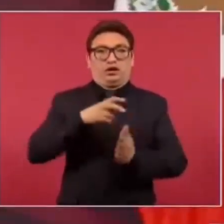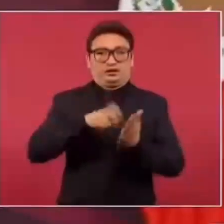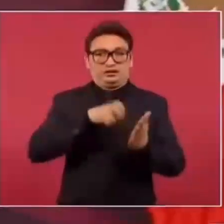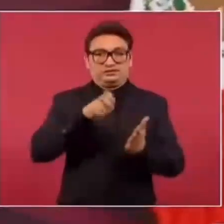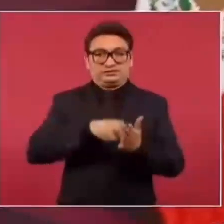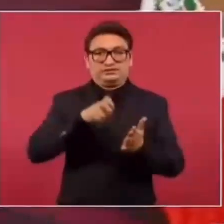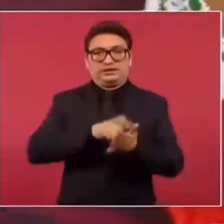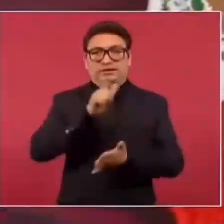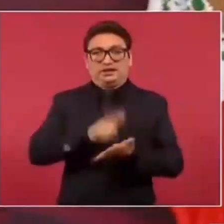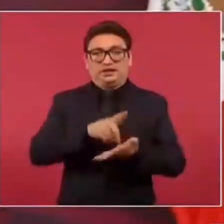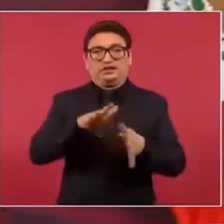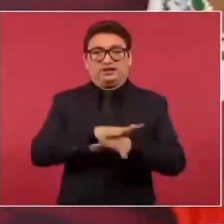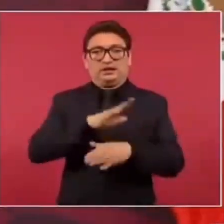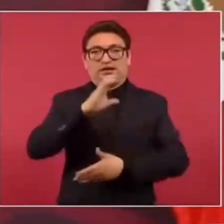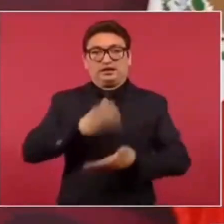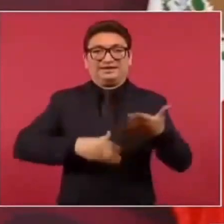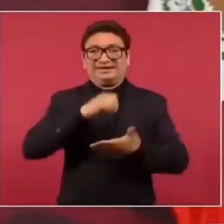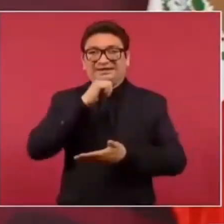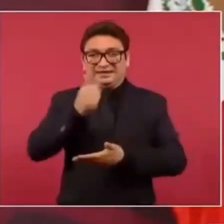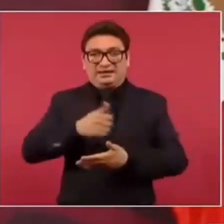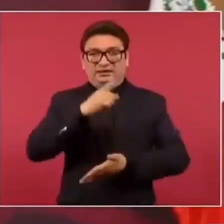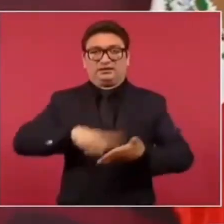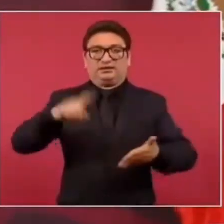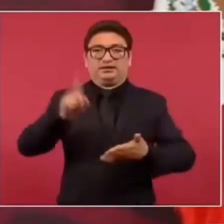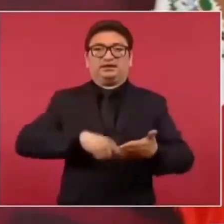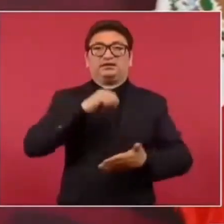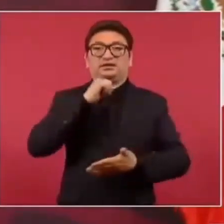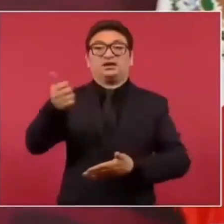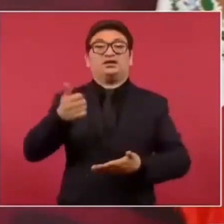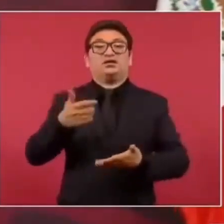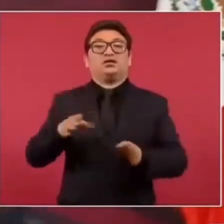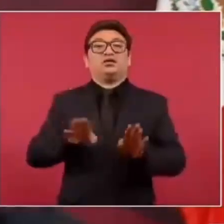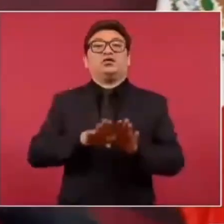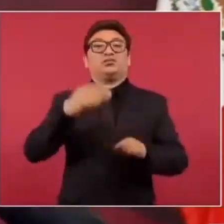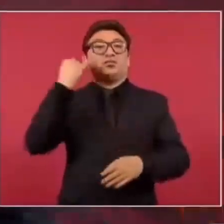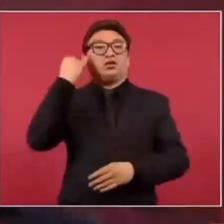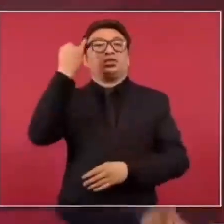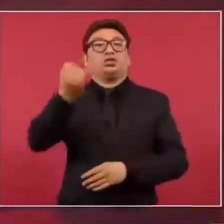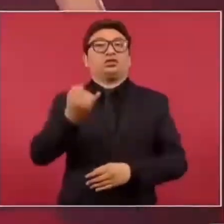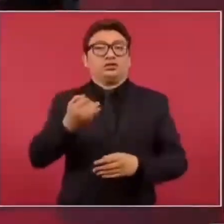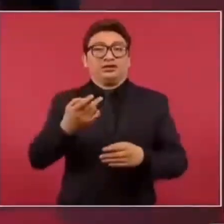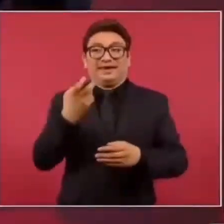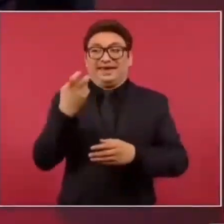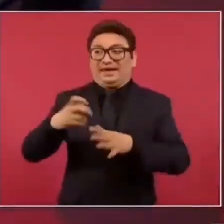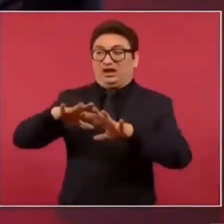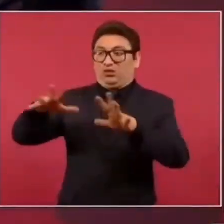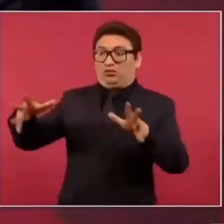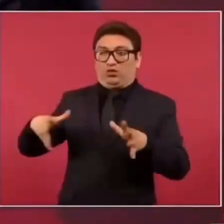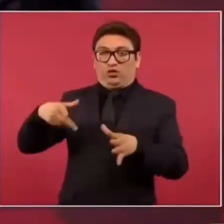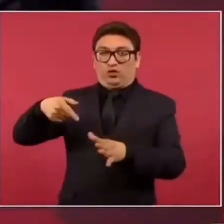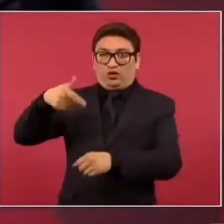de los contratos riesgos, si no se hubiesen cancelado, resulta que todo ese yacimiento